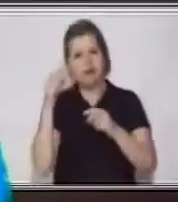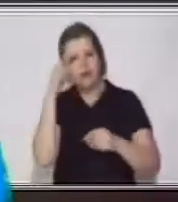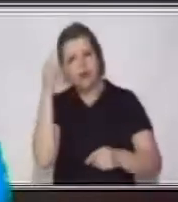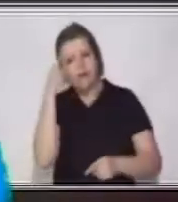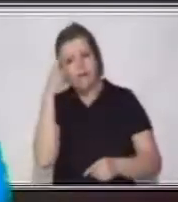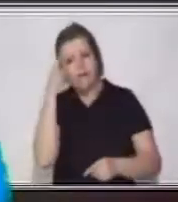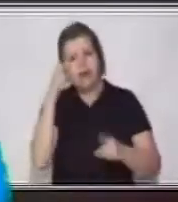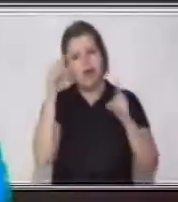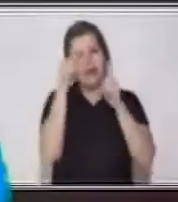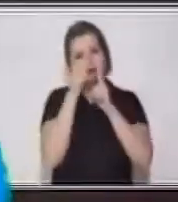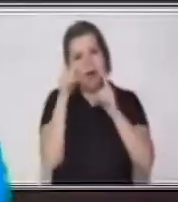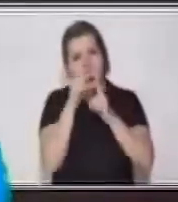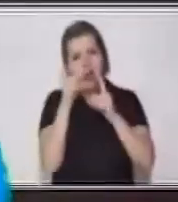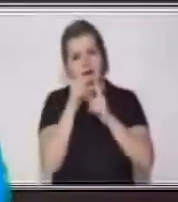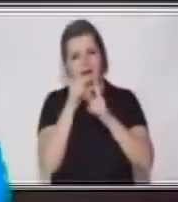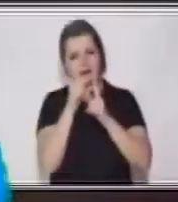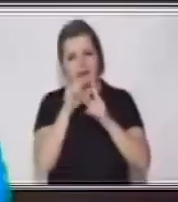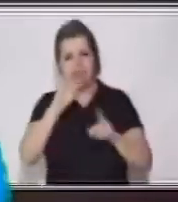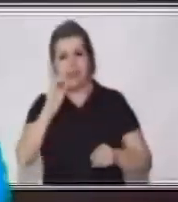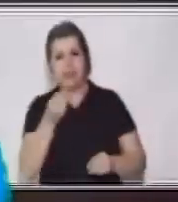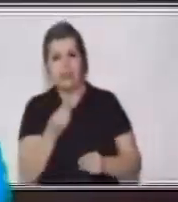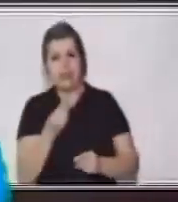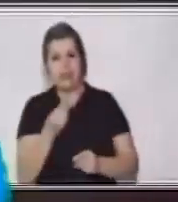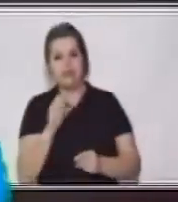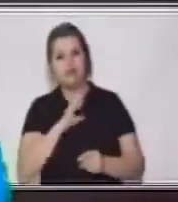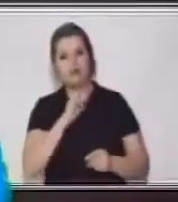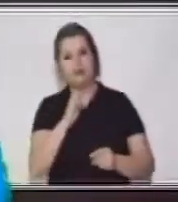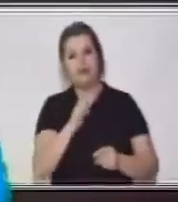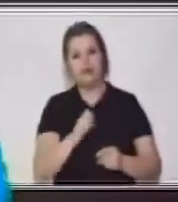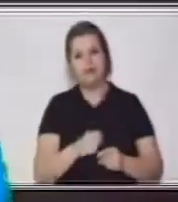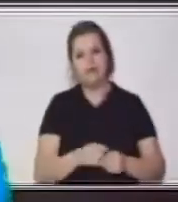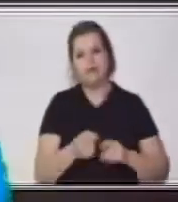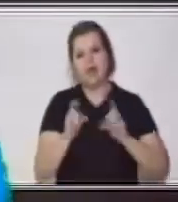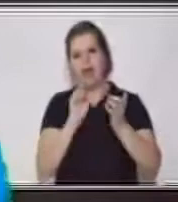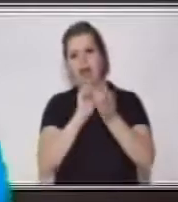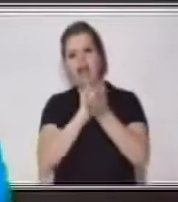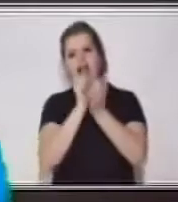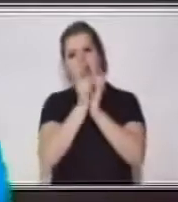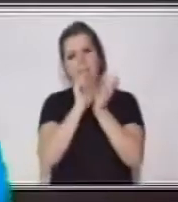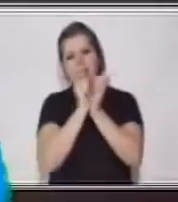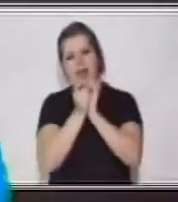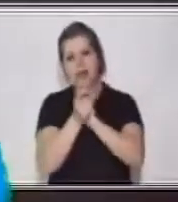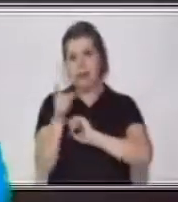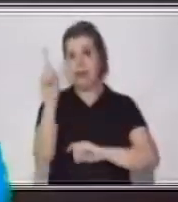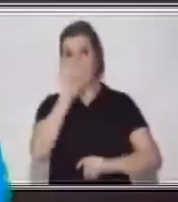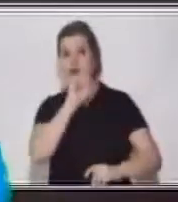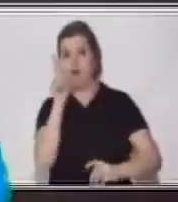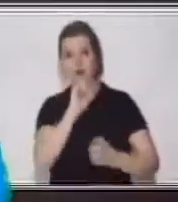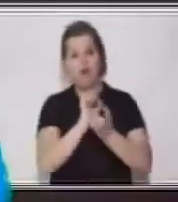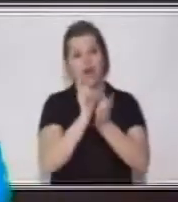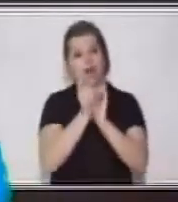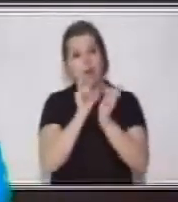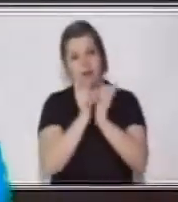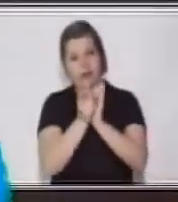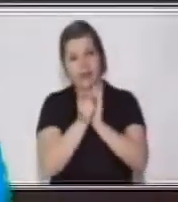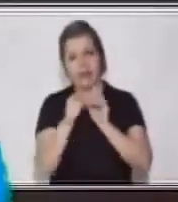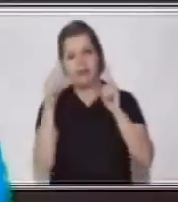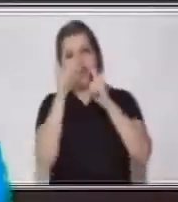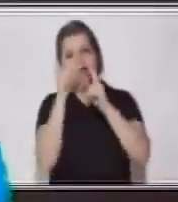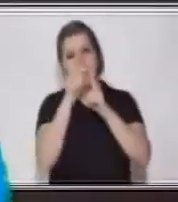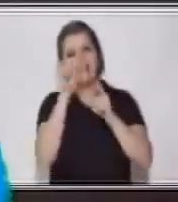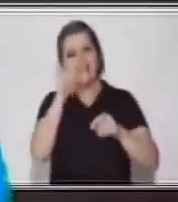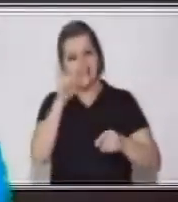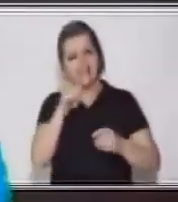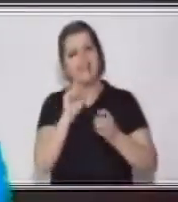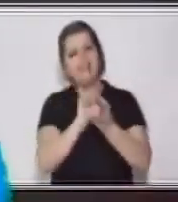las palabras que sean variables o invariables. Cuando nosotros hablamos de palabras variables,